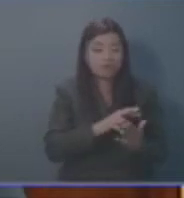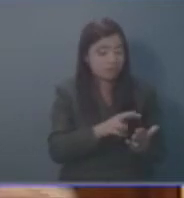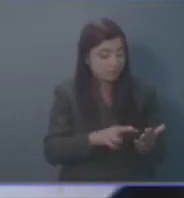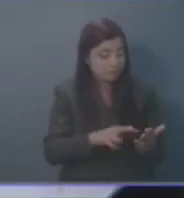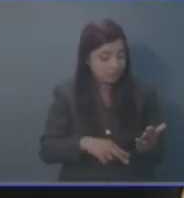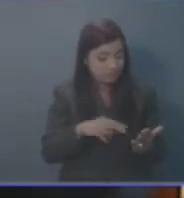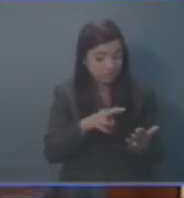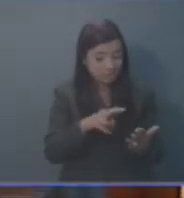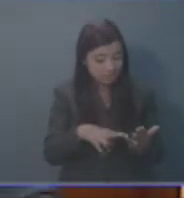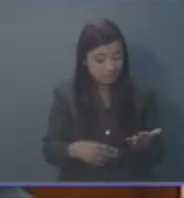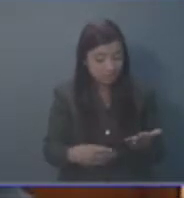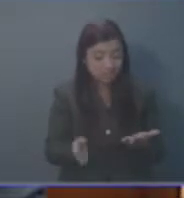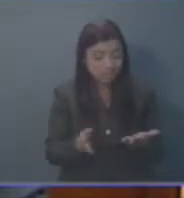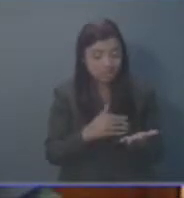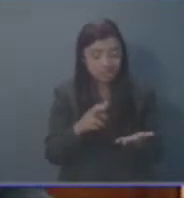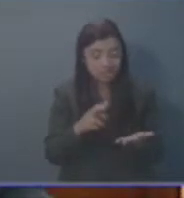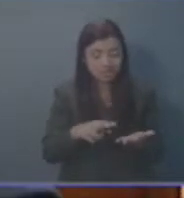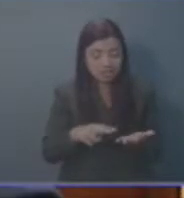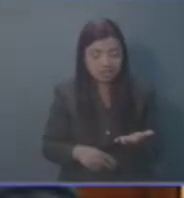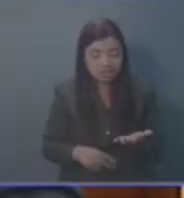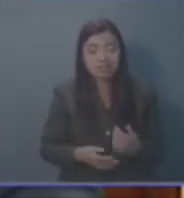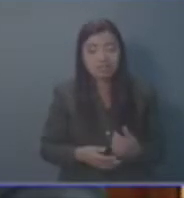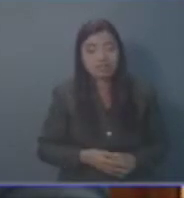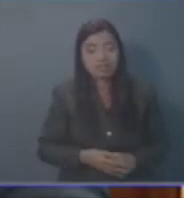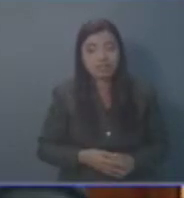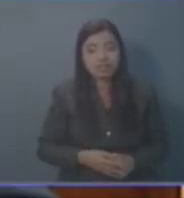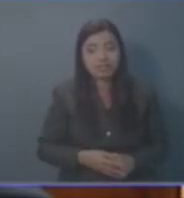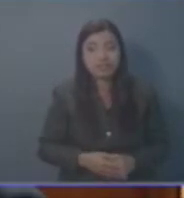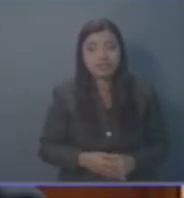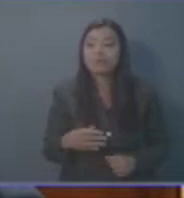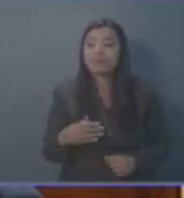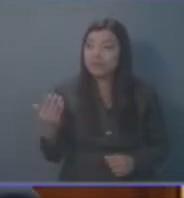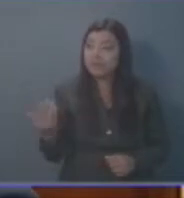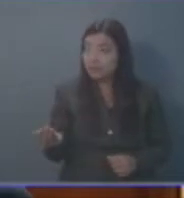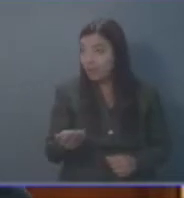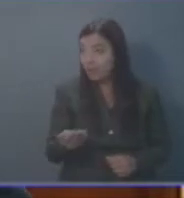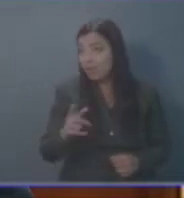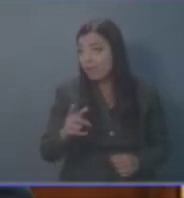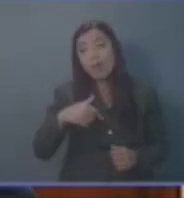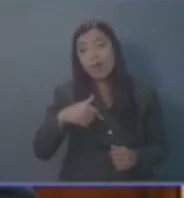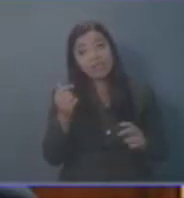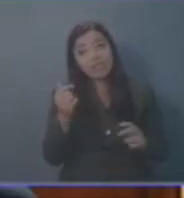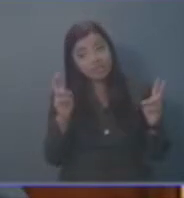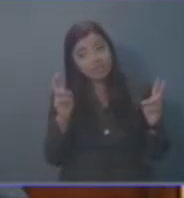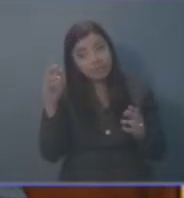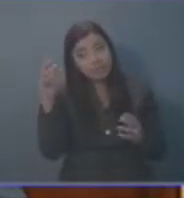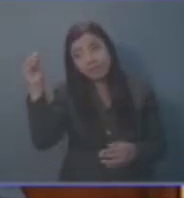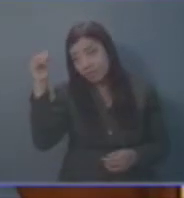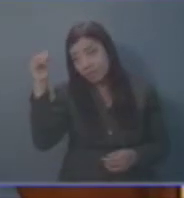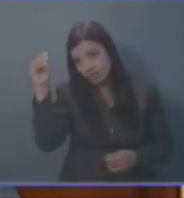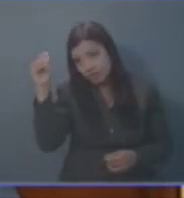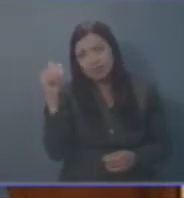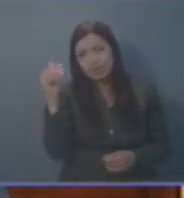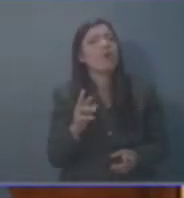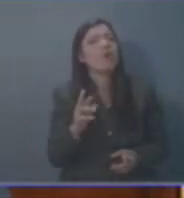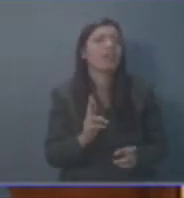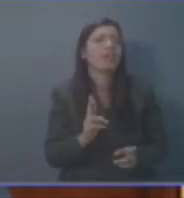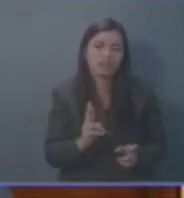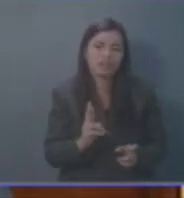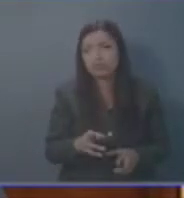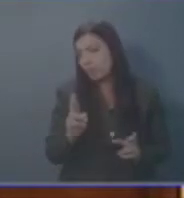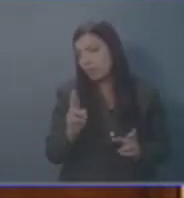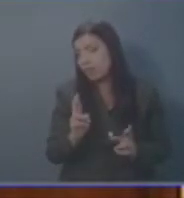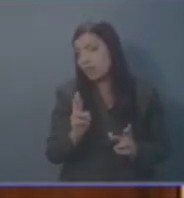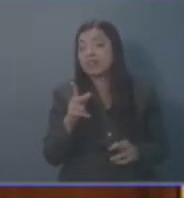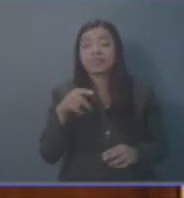este dictamen que estamos aprobando y discutiendo, donde vamos a tocar otra arista del tema educativo. Y